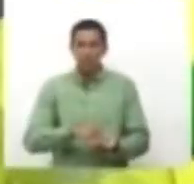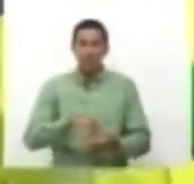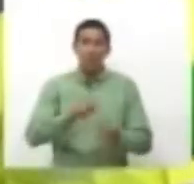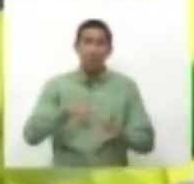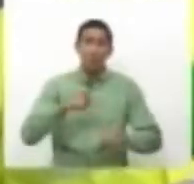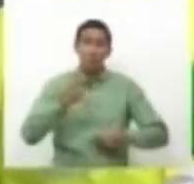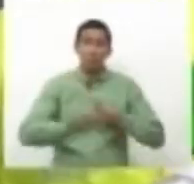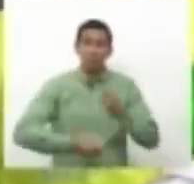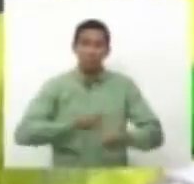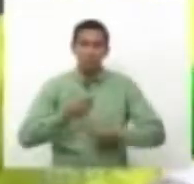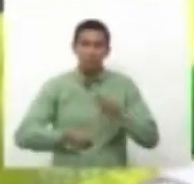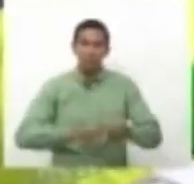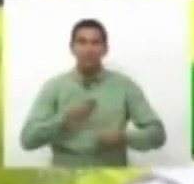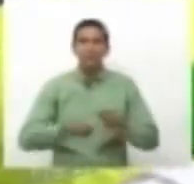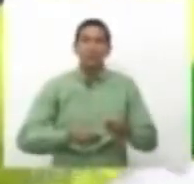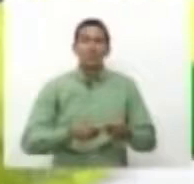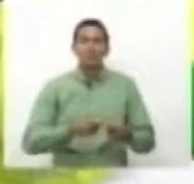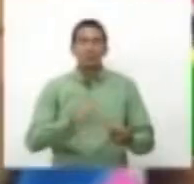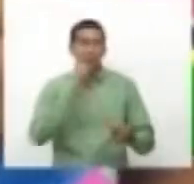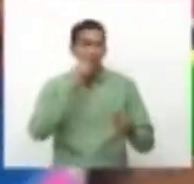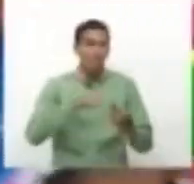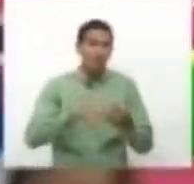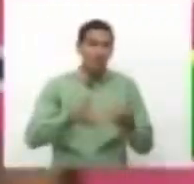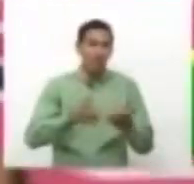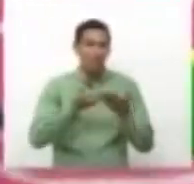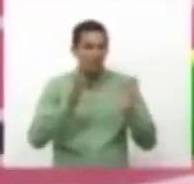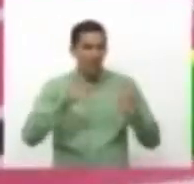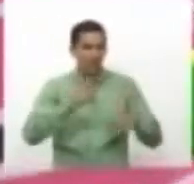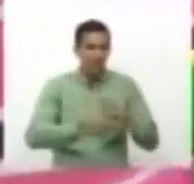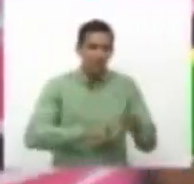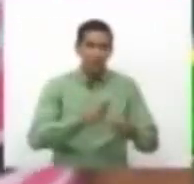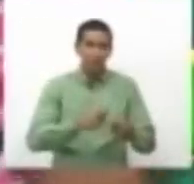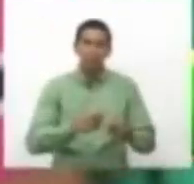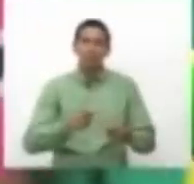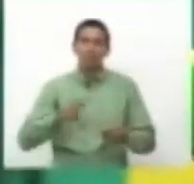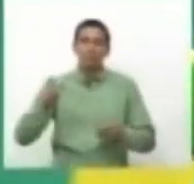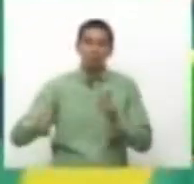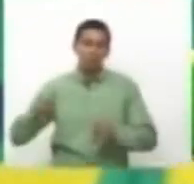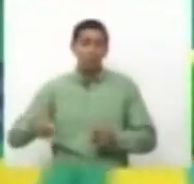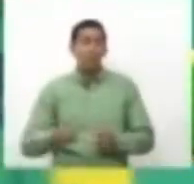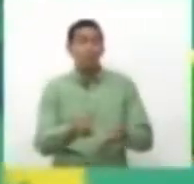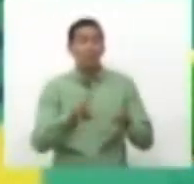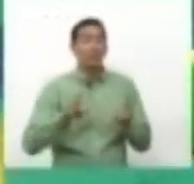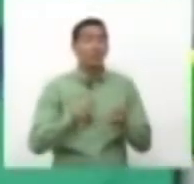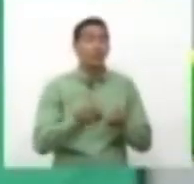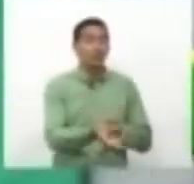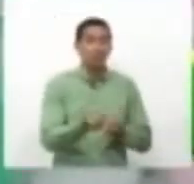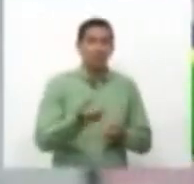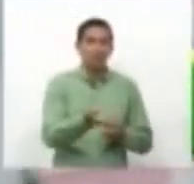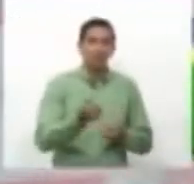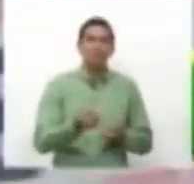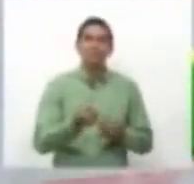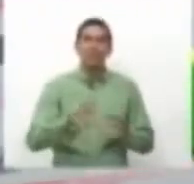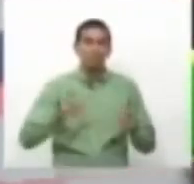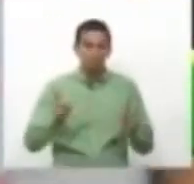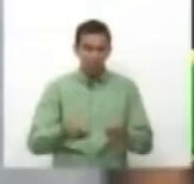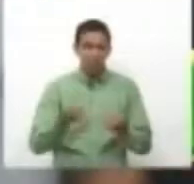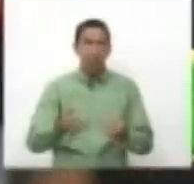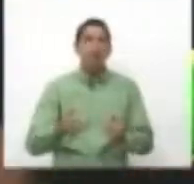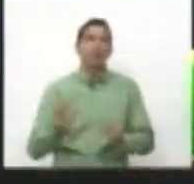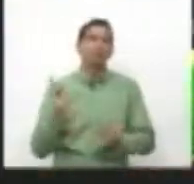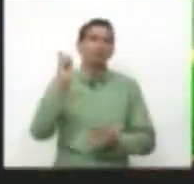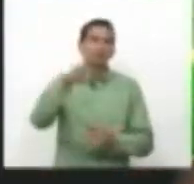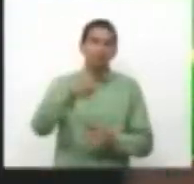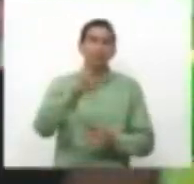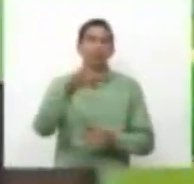comerciantes que tenían la intención de abrir negocios en la zona. Los capturados fueron puestos a disposición de la fiscalía y serán presentados ante un juez de control de